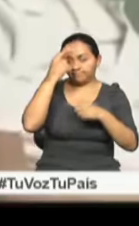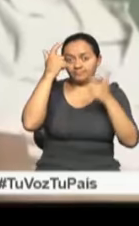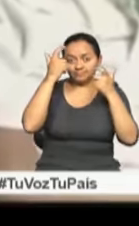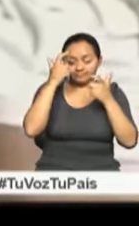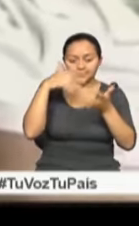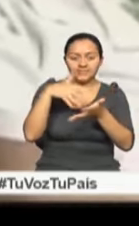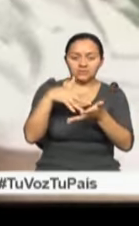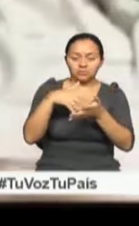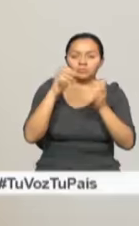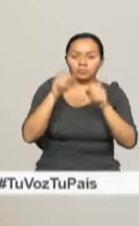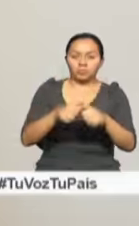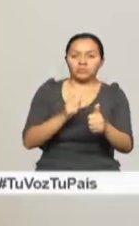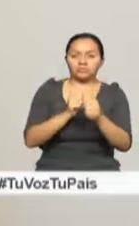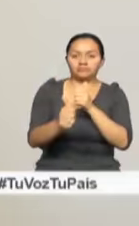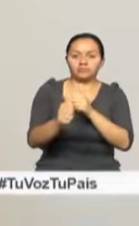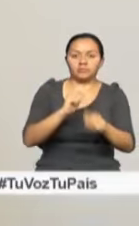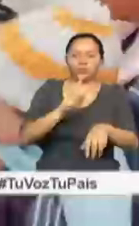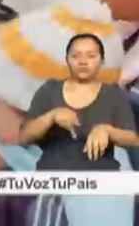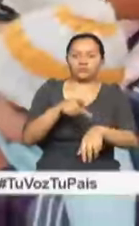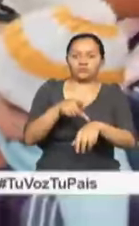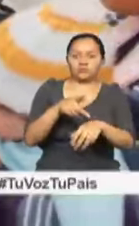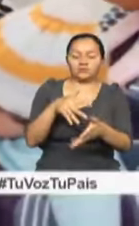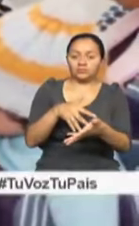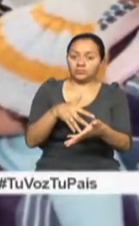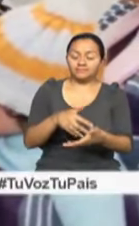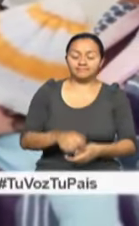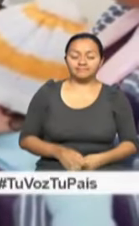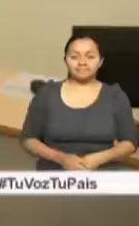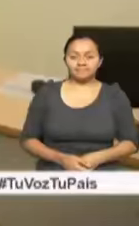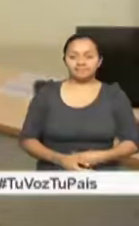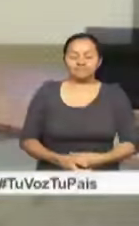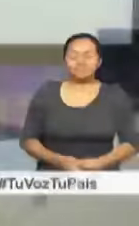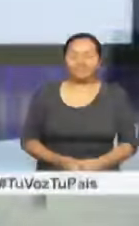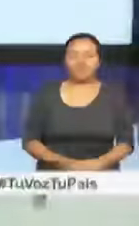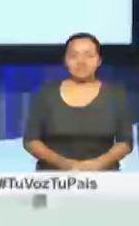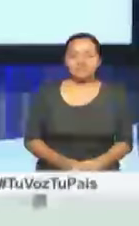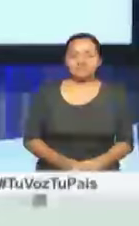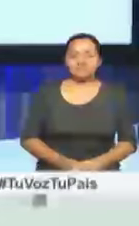permita ejercer su profesión. Luis Andrade, Noticiero Ciudadano.